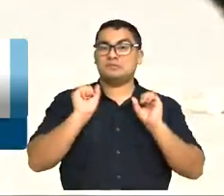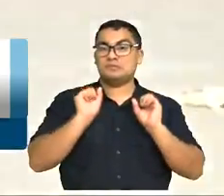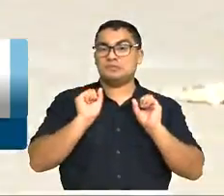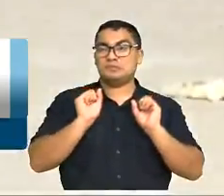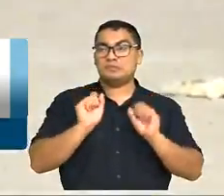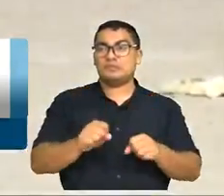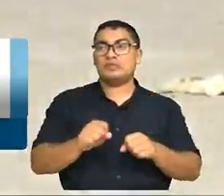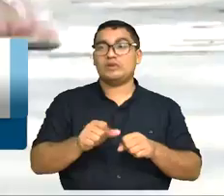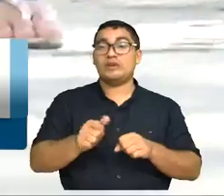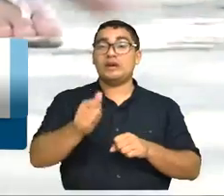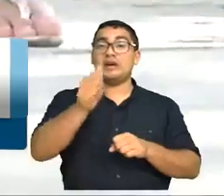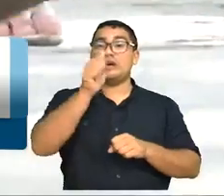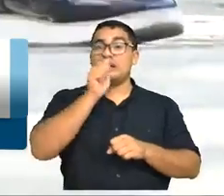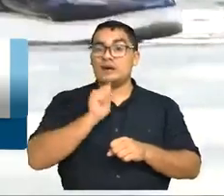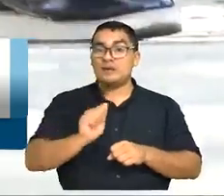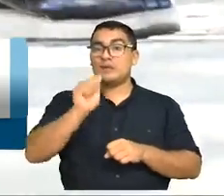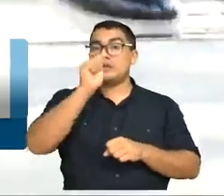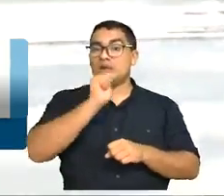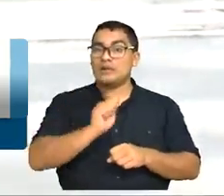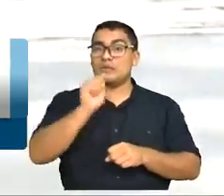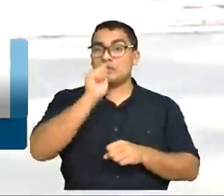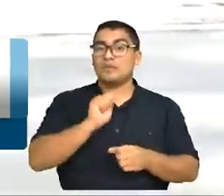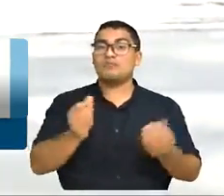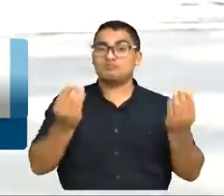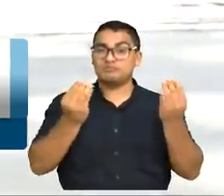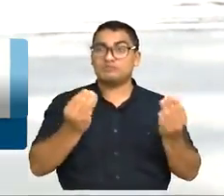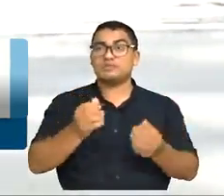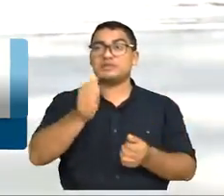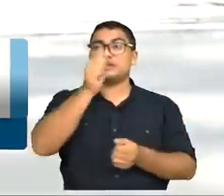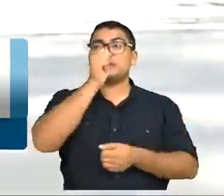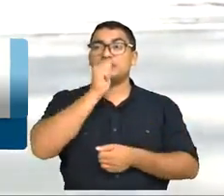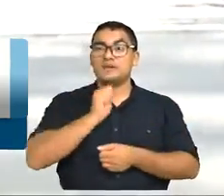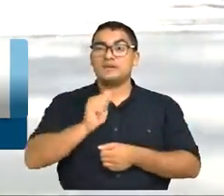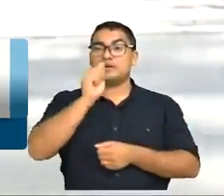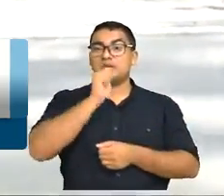la hidratación oral. Hablando solo agua.